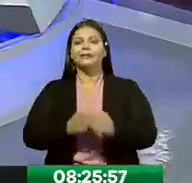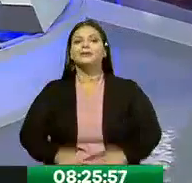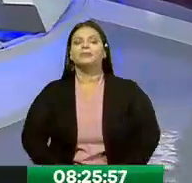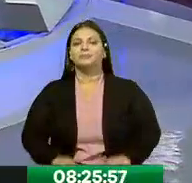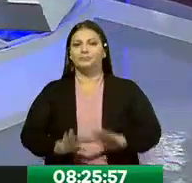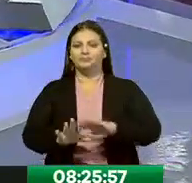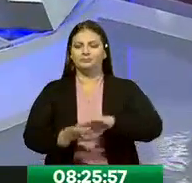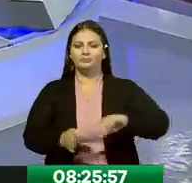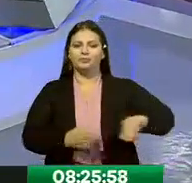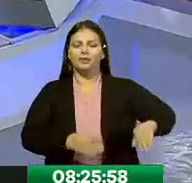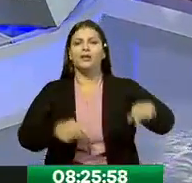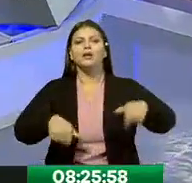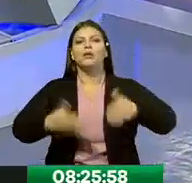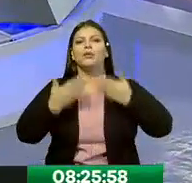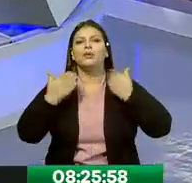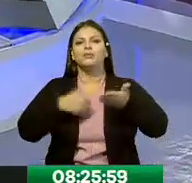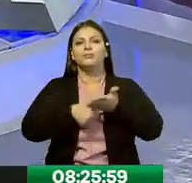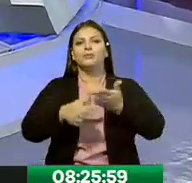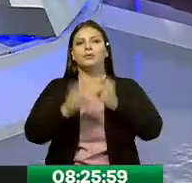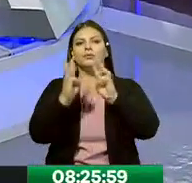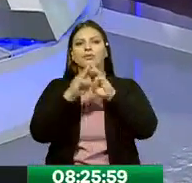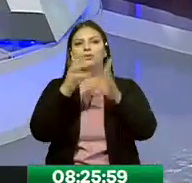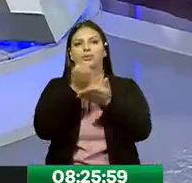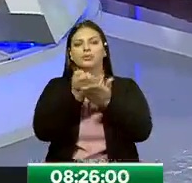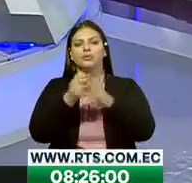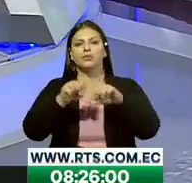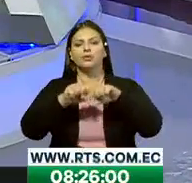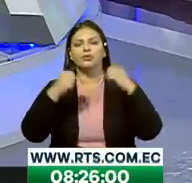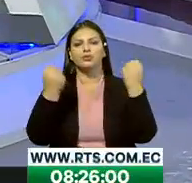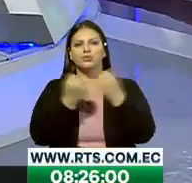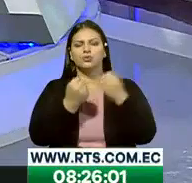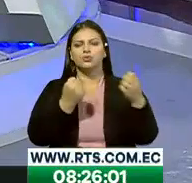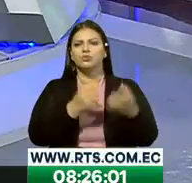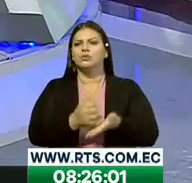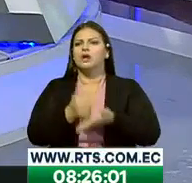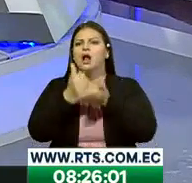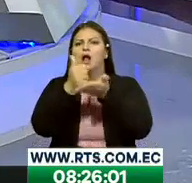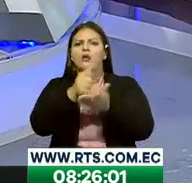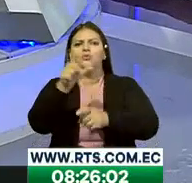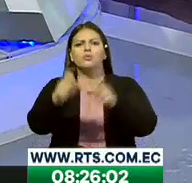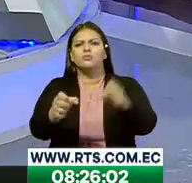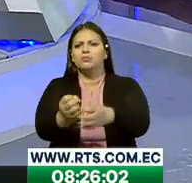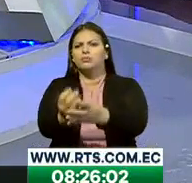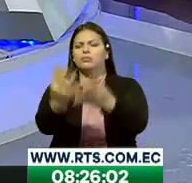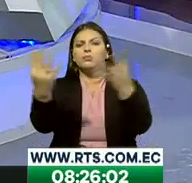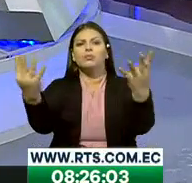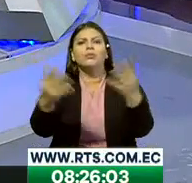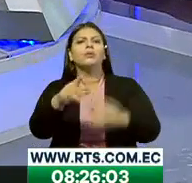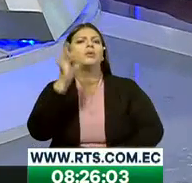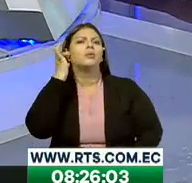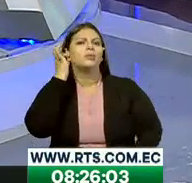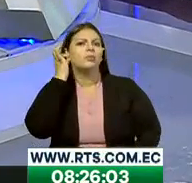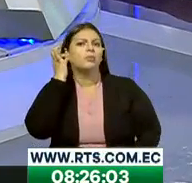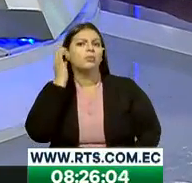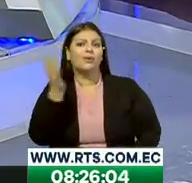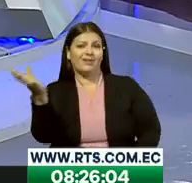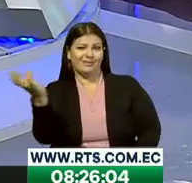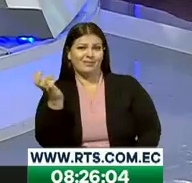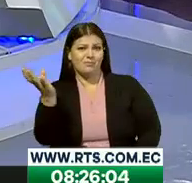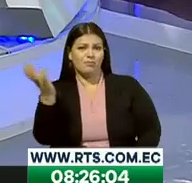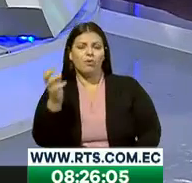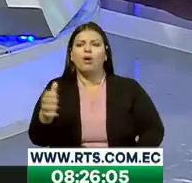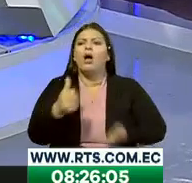aquí en el Ministerio de Inclusión Económica y Social entregó 218 créditos a las beneficiarias del Bono de